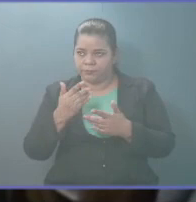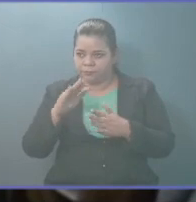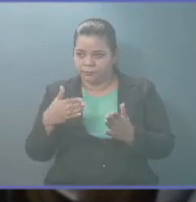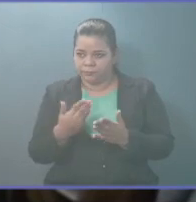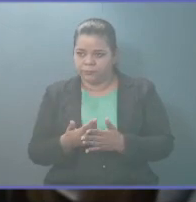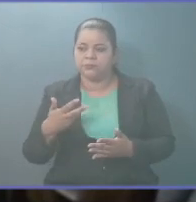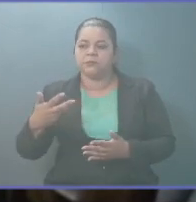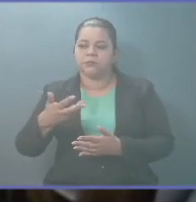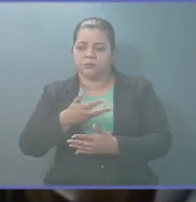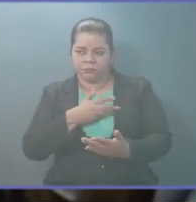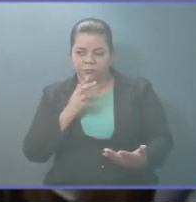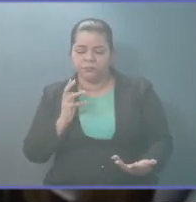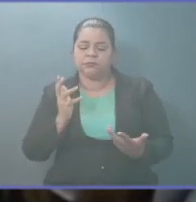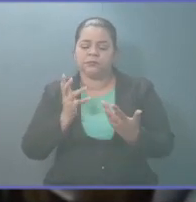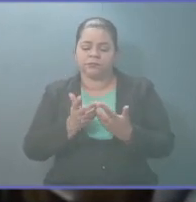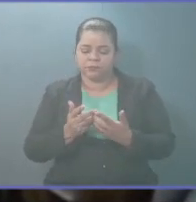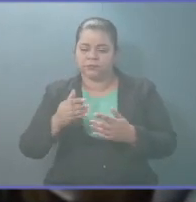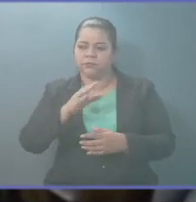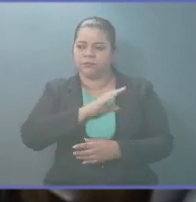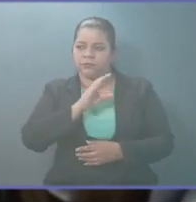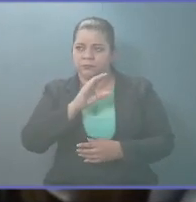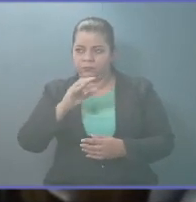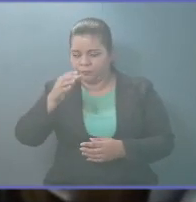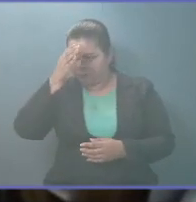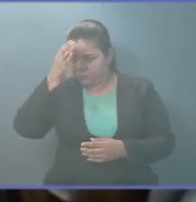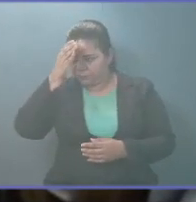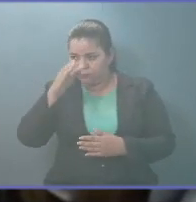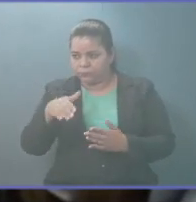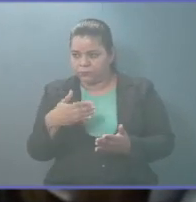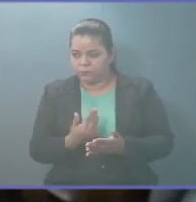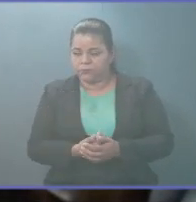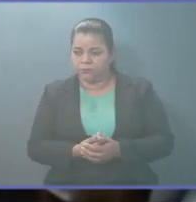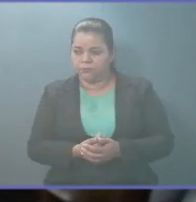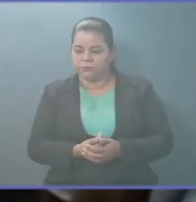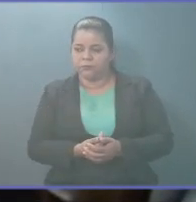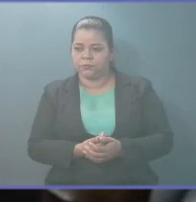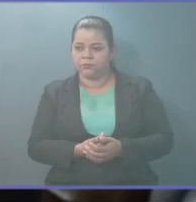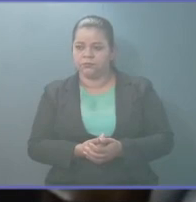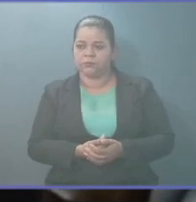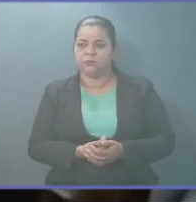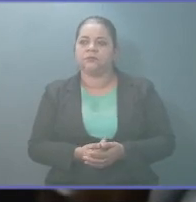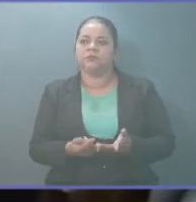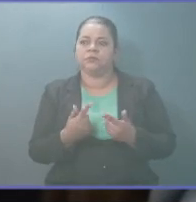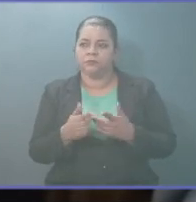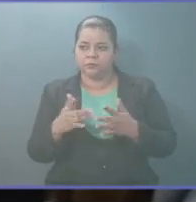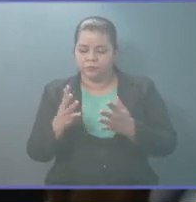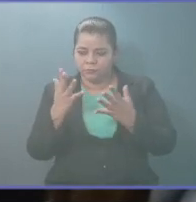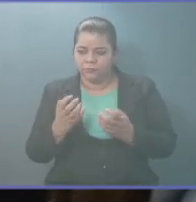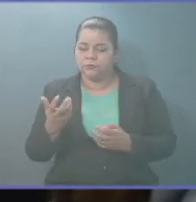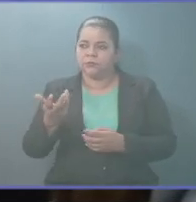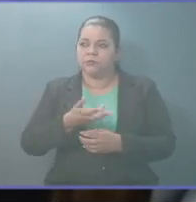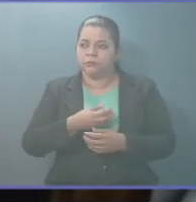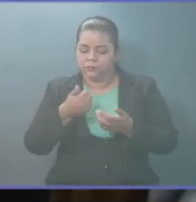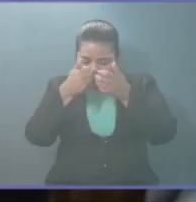económico. Y si es posible, máximo si contratamos un abogado es otro costo